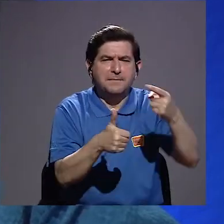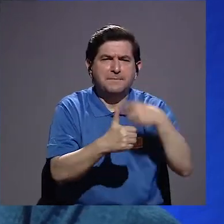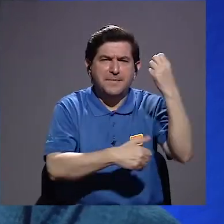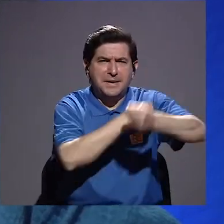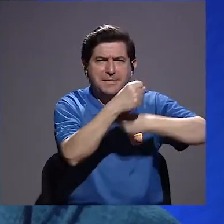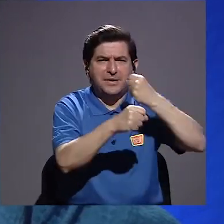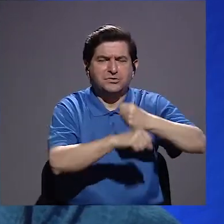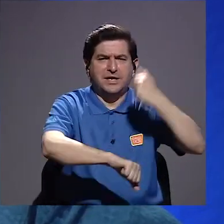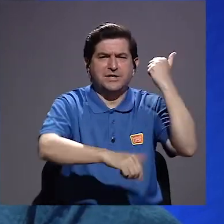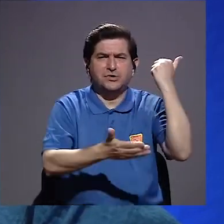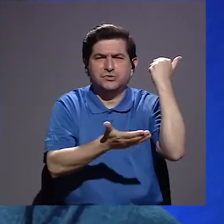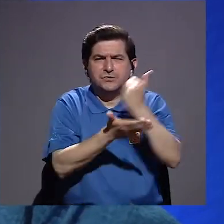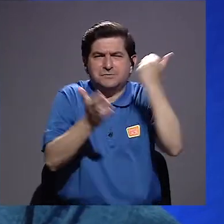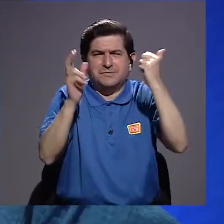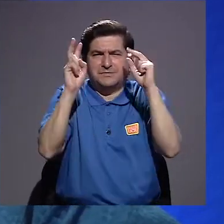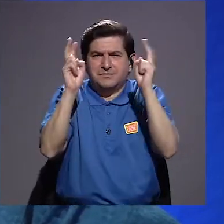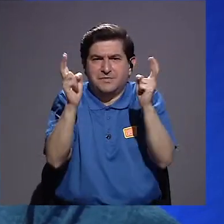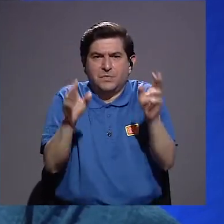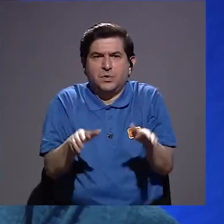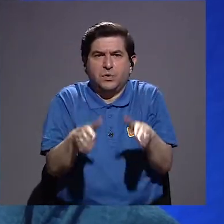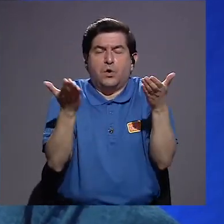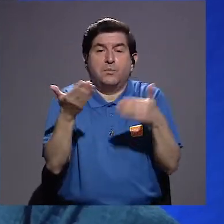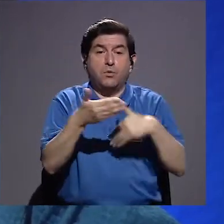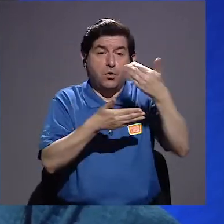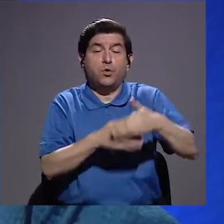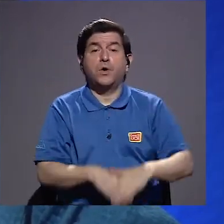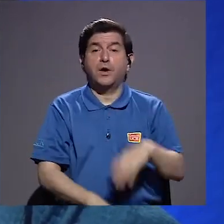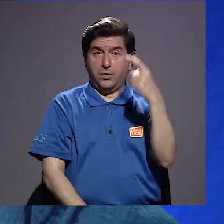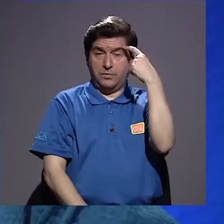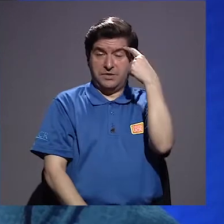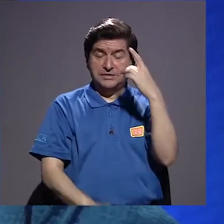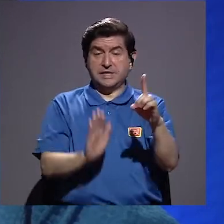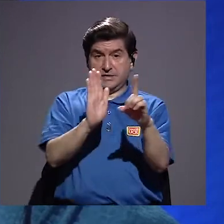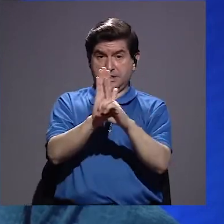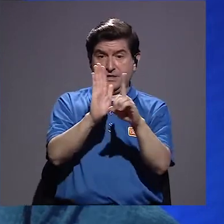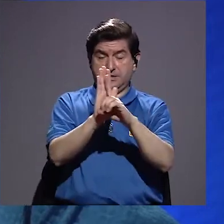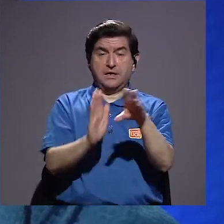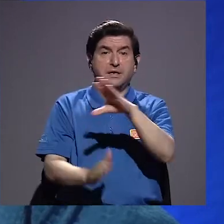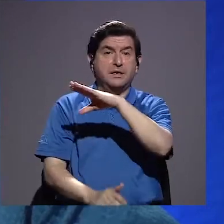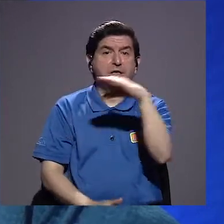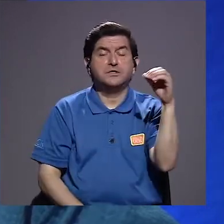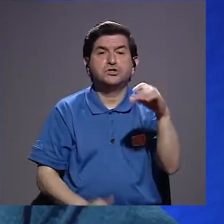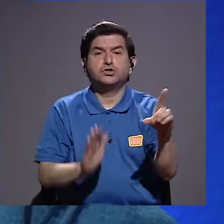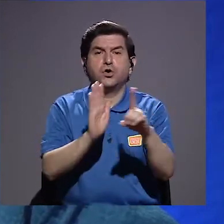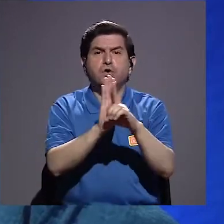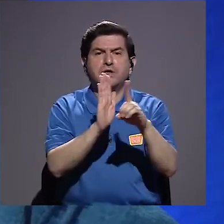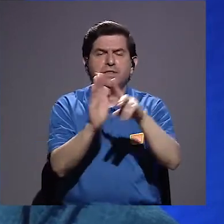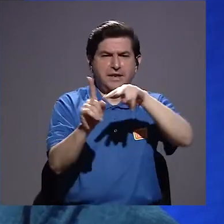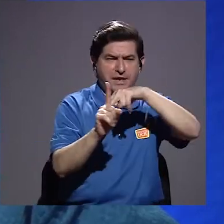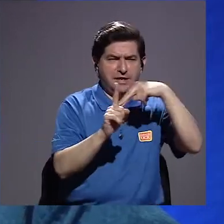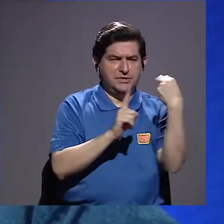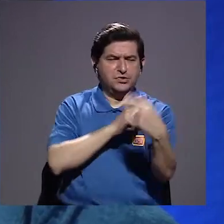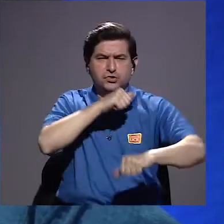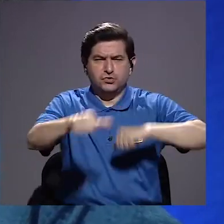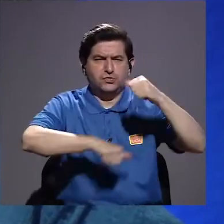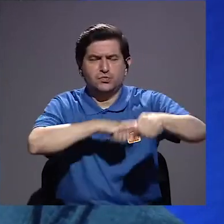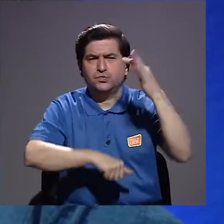años para posteriormente definirse por el derecho y sobre todo por el derecho desde esa perspectiva